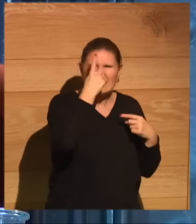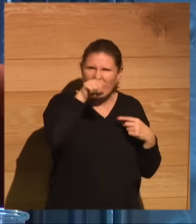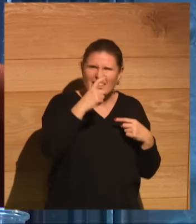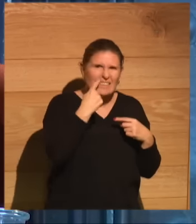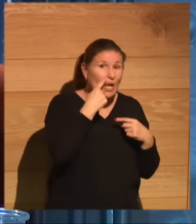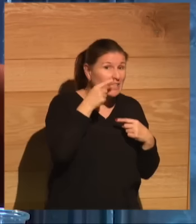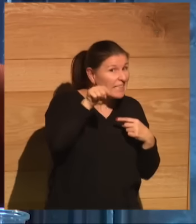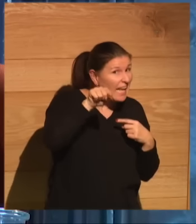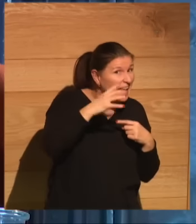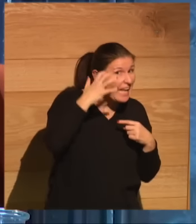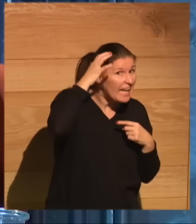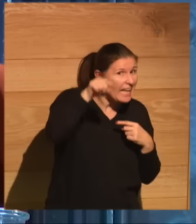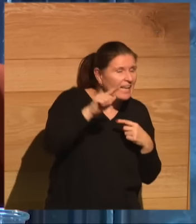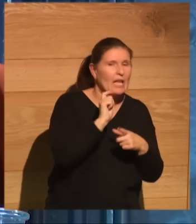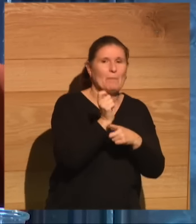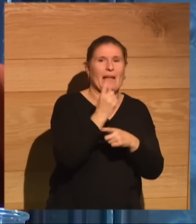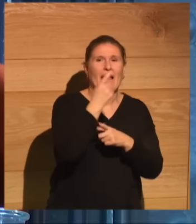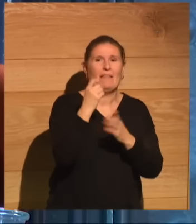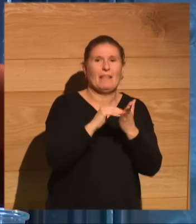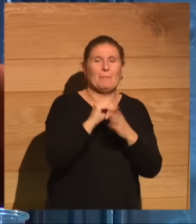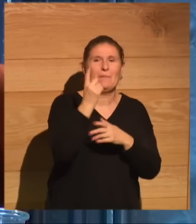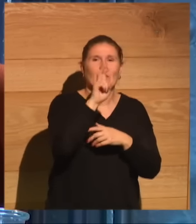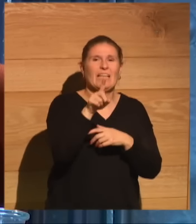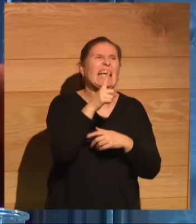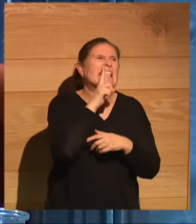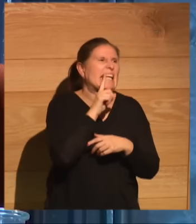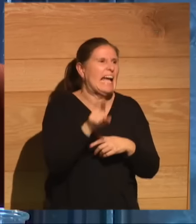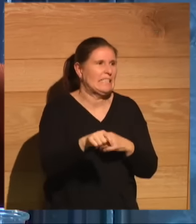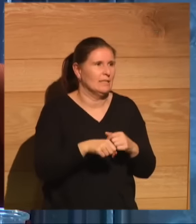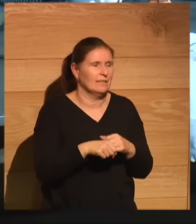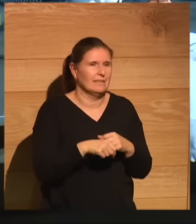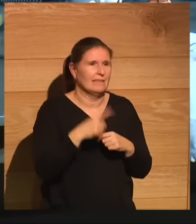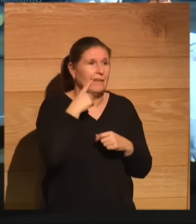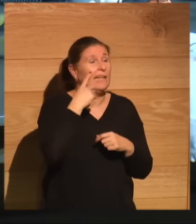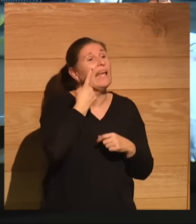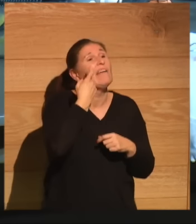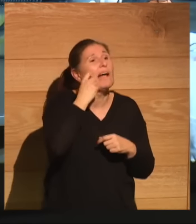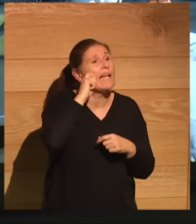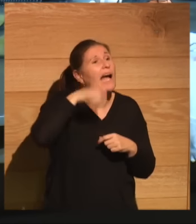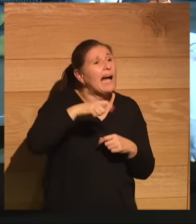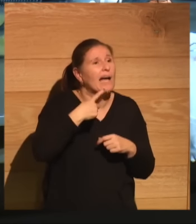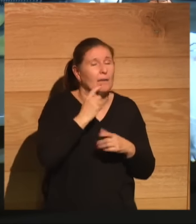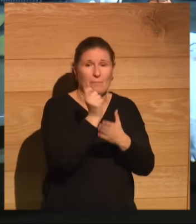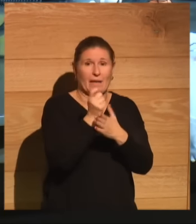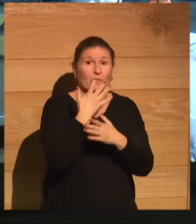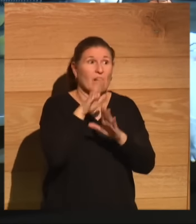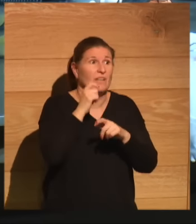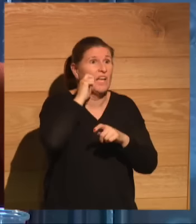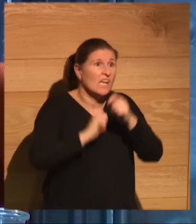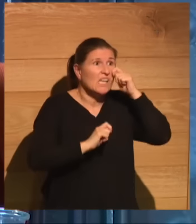dientes? Dadle 100.000 dólares. Y que se calle. ¿Sabéis el mellao? Dadle 100.000 dólares porque si no se va a